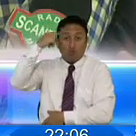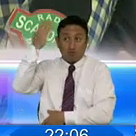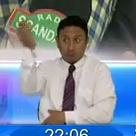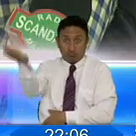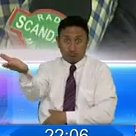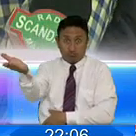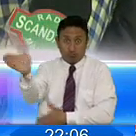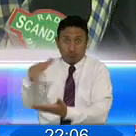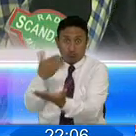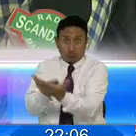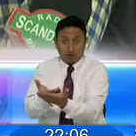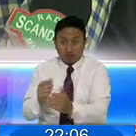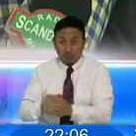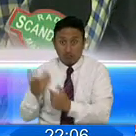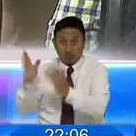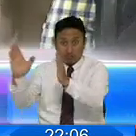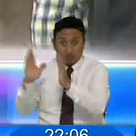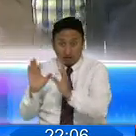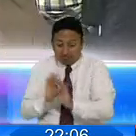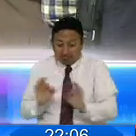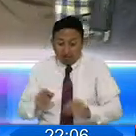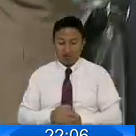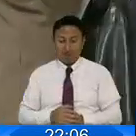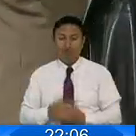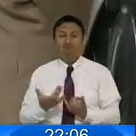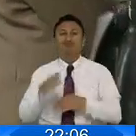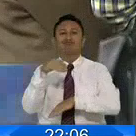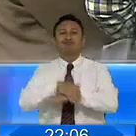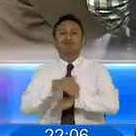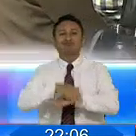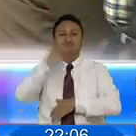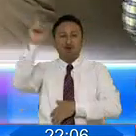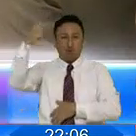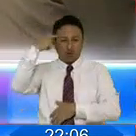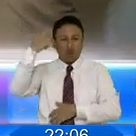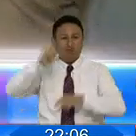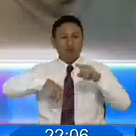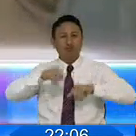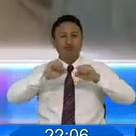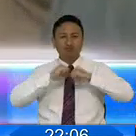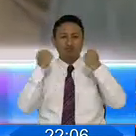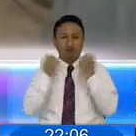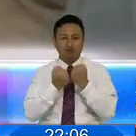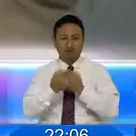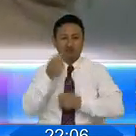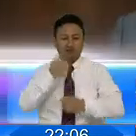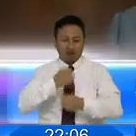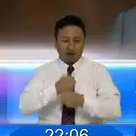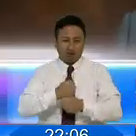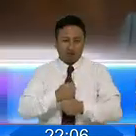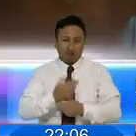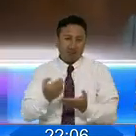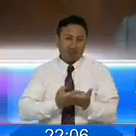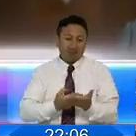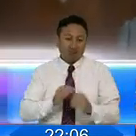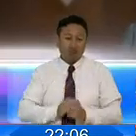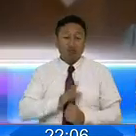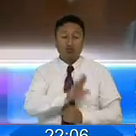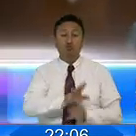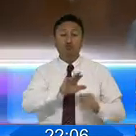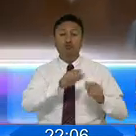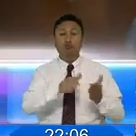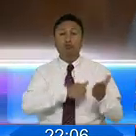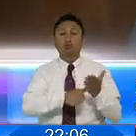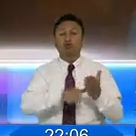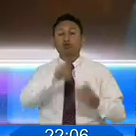no ha sido atendido para la tarde el gobierno se reunió con algunas organizaciones de trabajadores y ahí el secretario de la presidencia